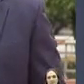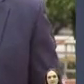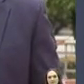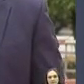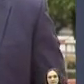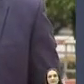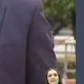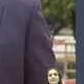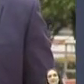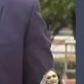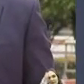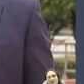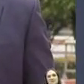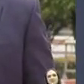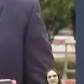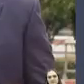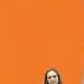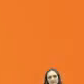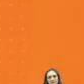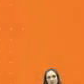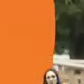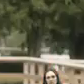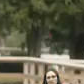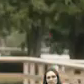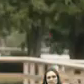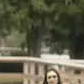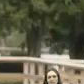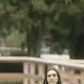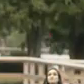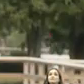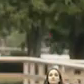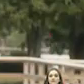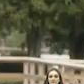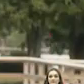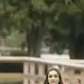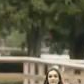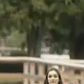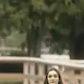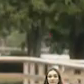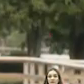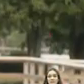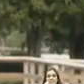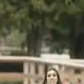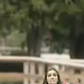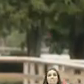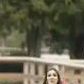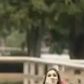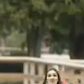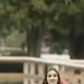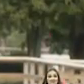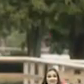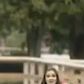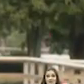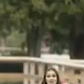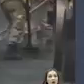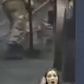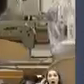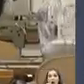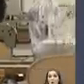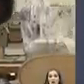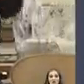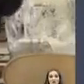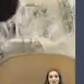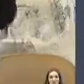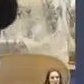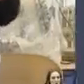José Fernando, televidentes, muy buenas tardes. Pues es la primera vez que en muchos años que las tres partes que componen la mesa de negociaciones del